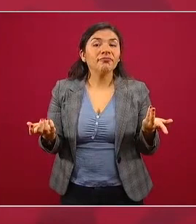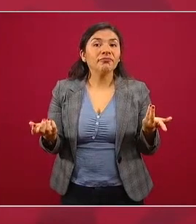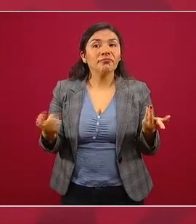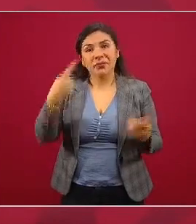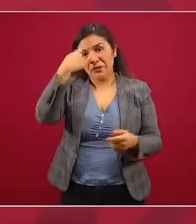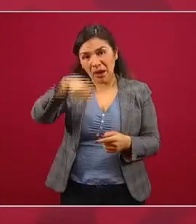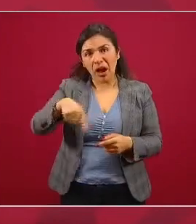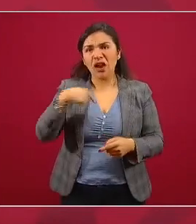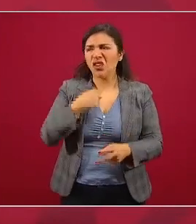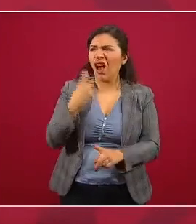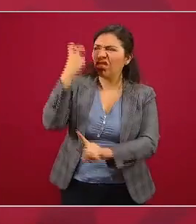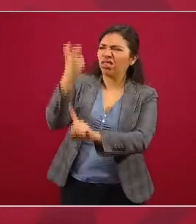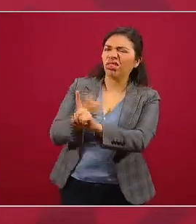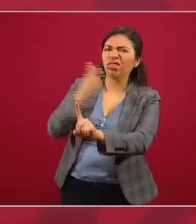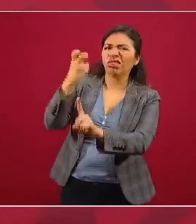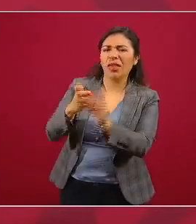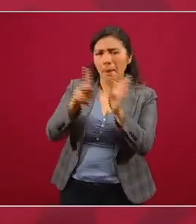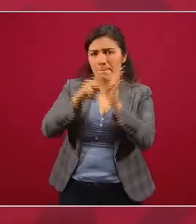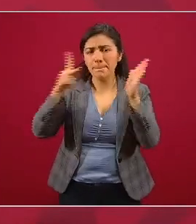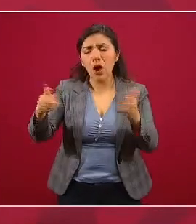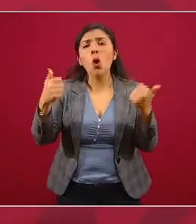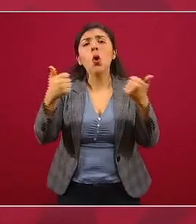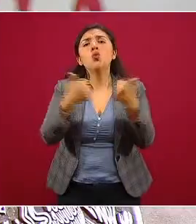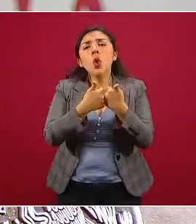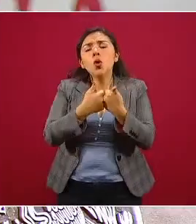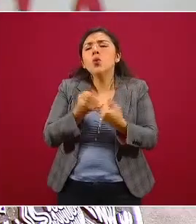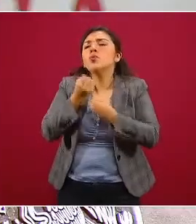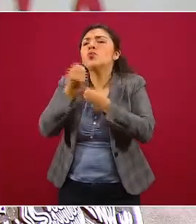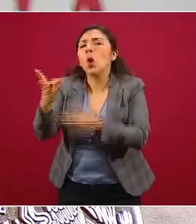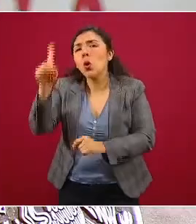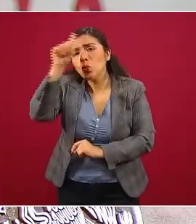le hagamos una crítica constructiva,